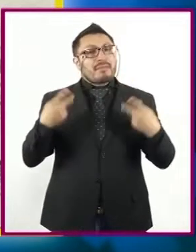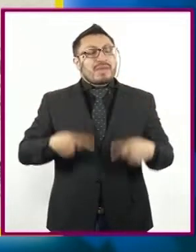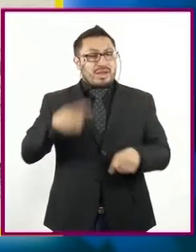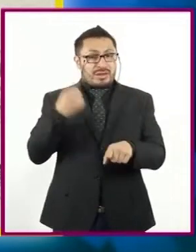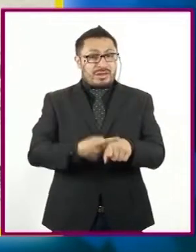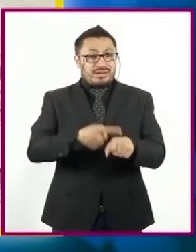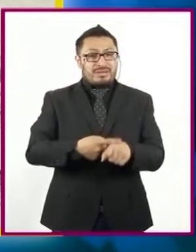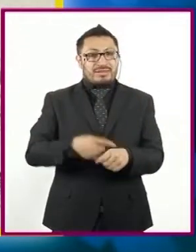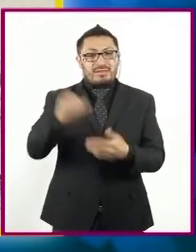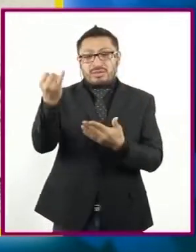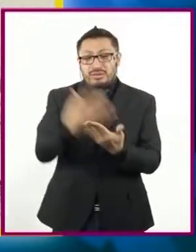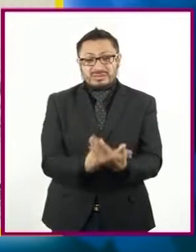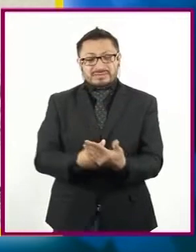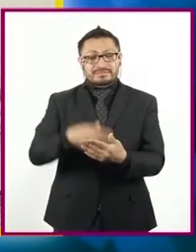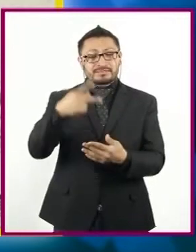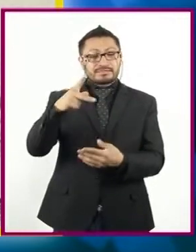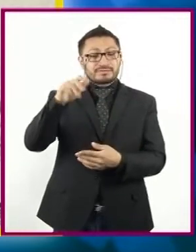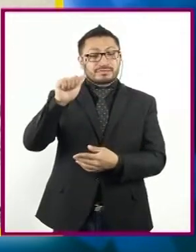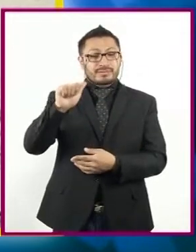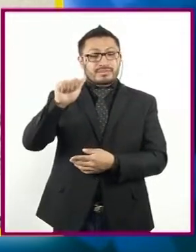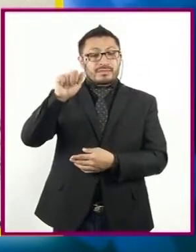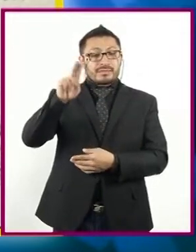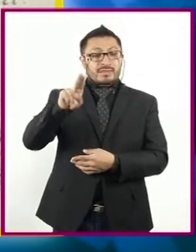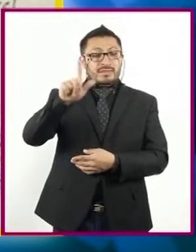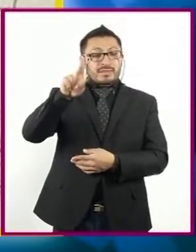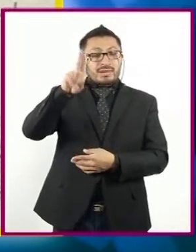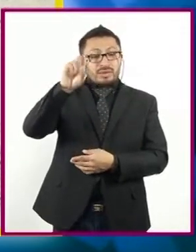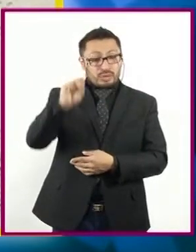Una ilustración de Paulus Furz del año